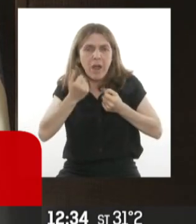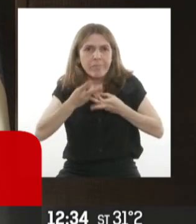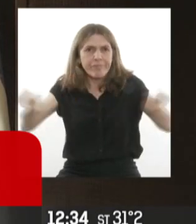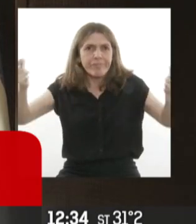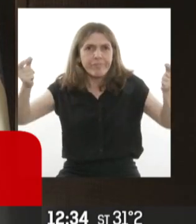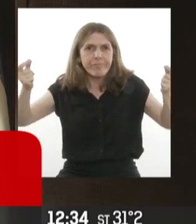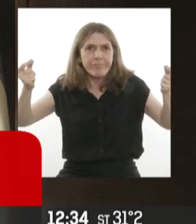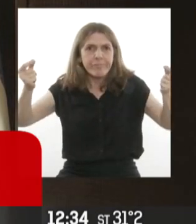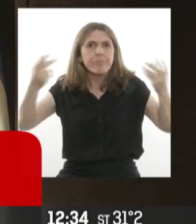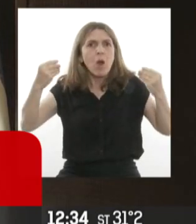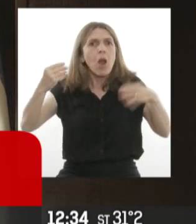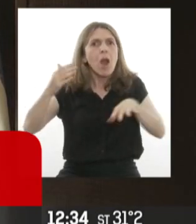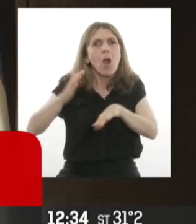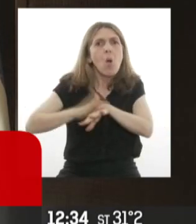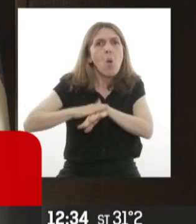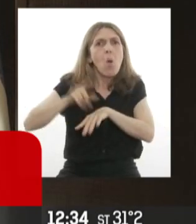porque por imperio